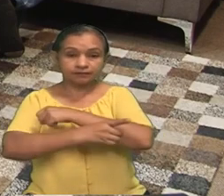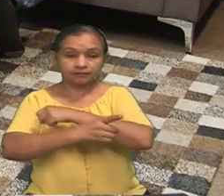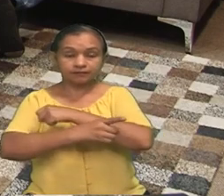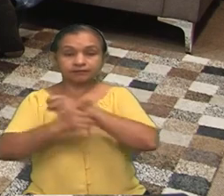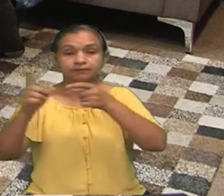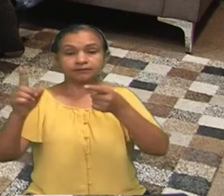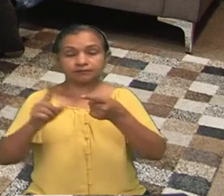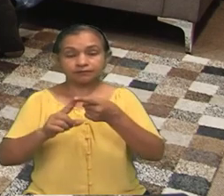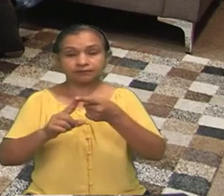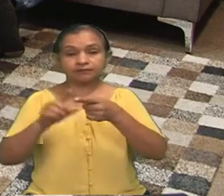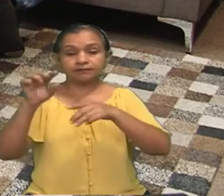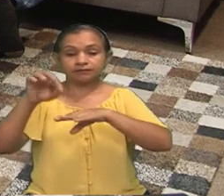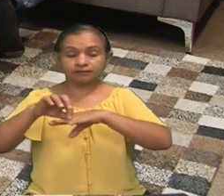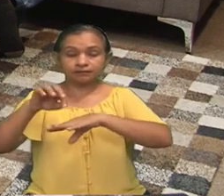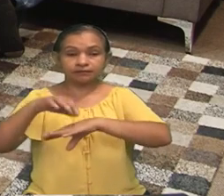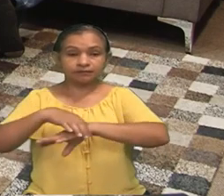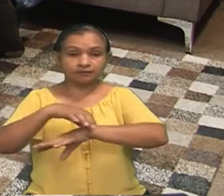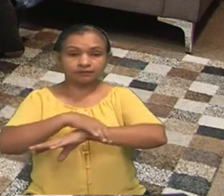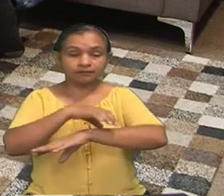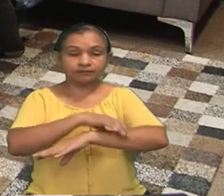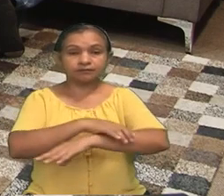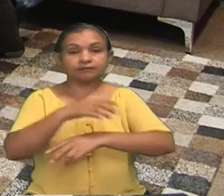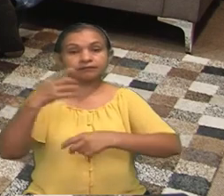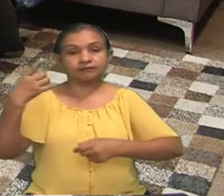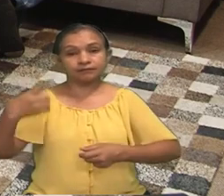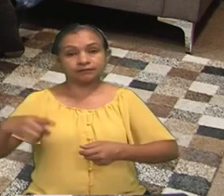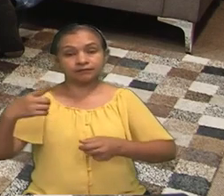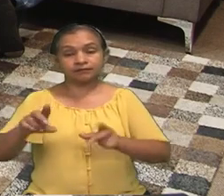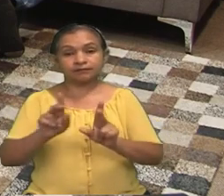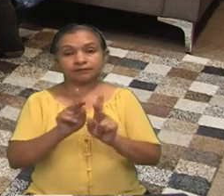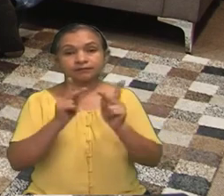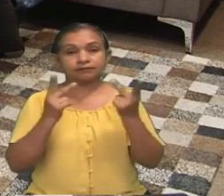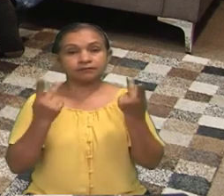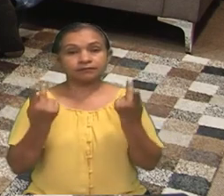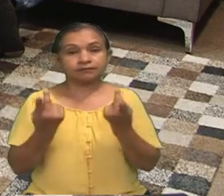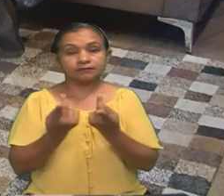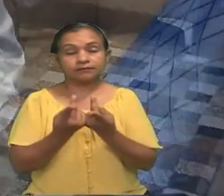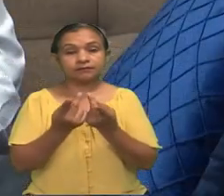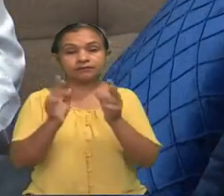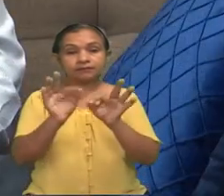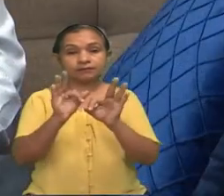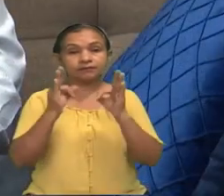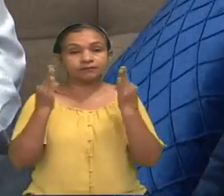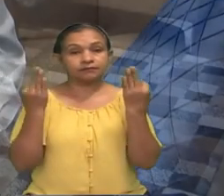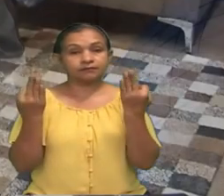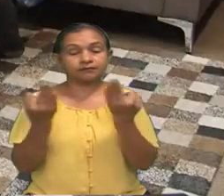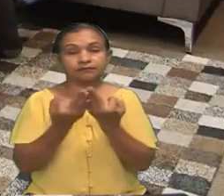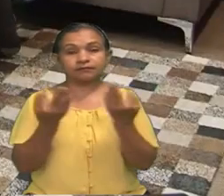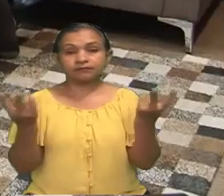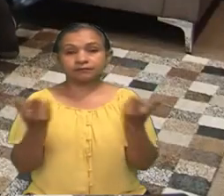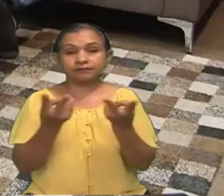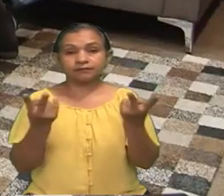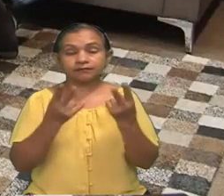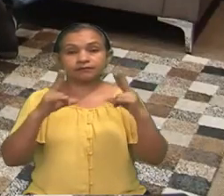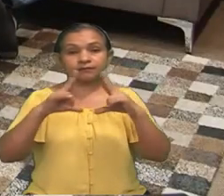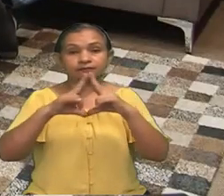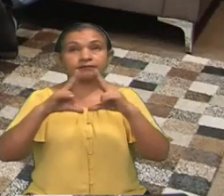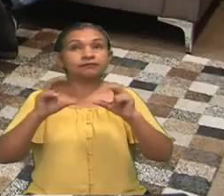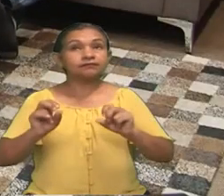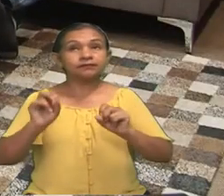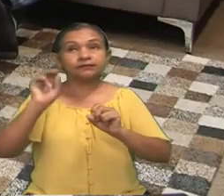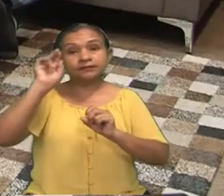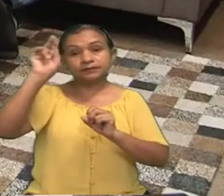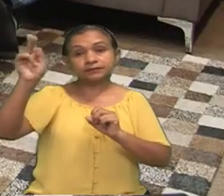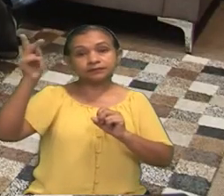Rosario, restituyendo derechos a nuestro pueblo y en este caso a las familias nicaragüenses. Una política que